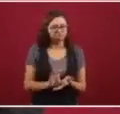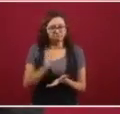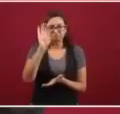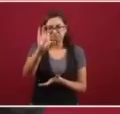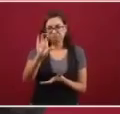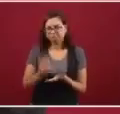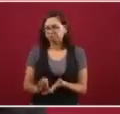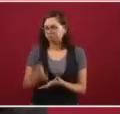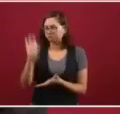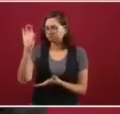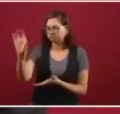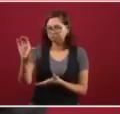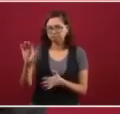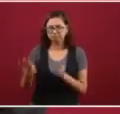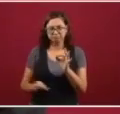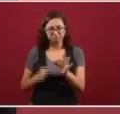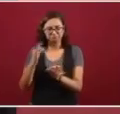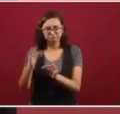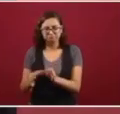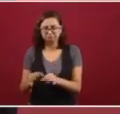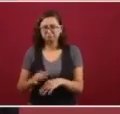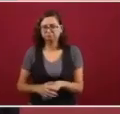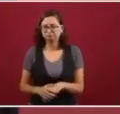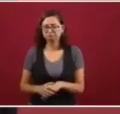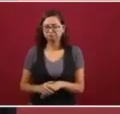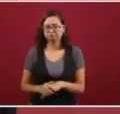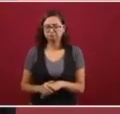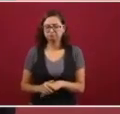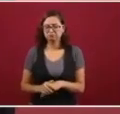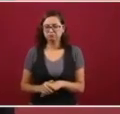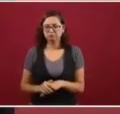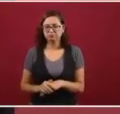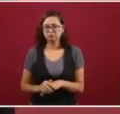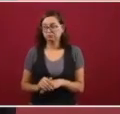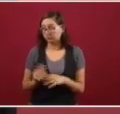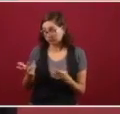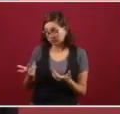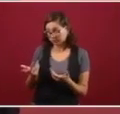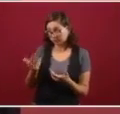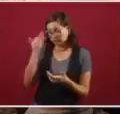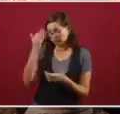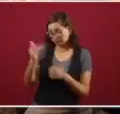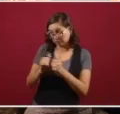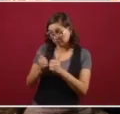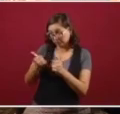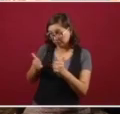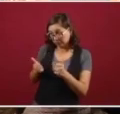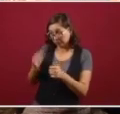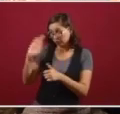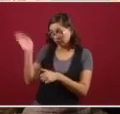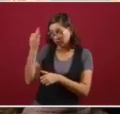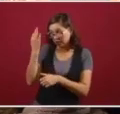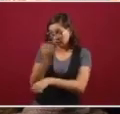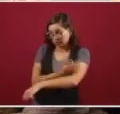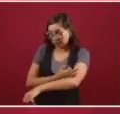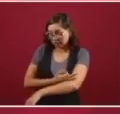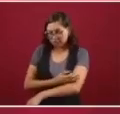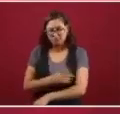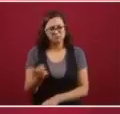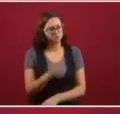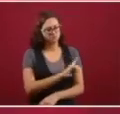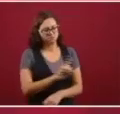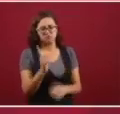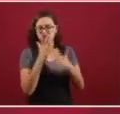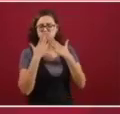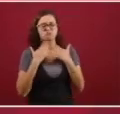a los estados. No hay atraso entonces en el envío de las participaciones por parte del gobierno federal. No, okay.